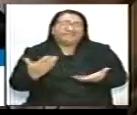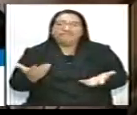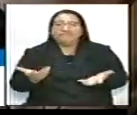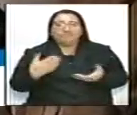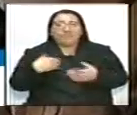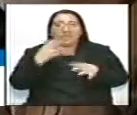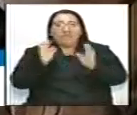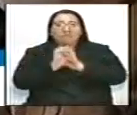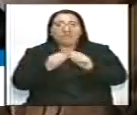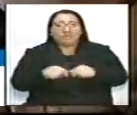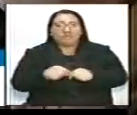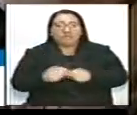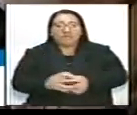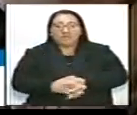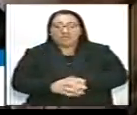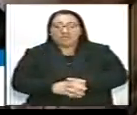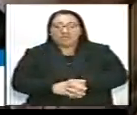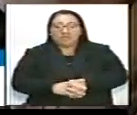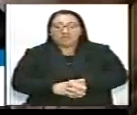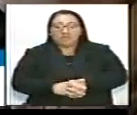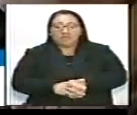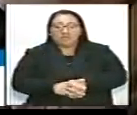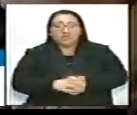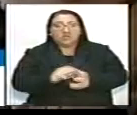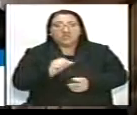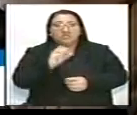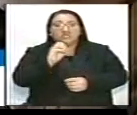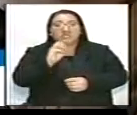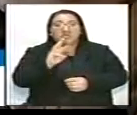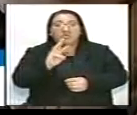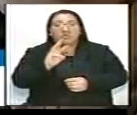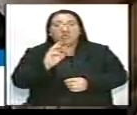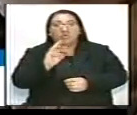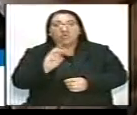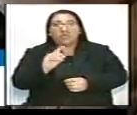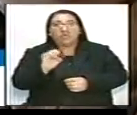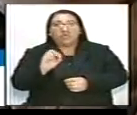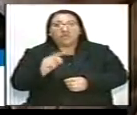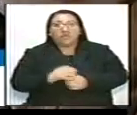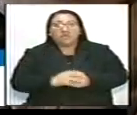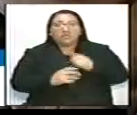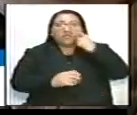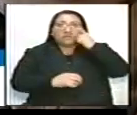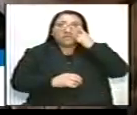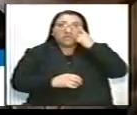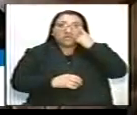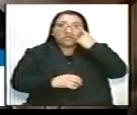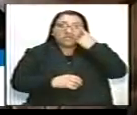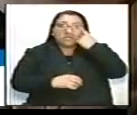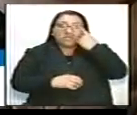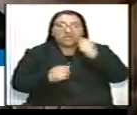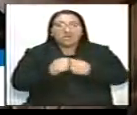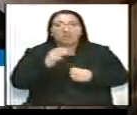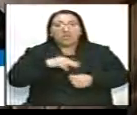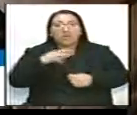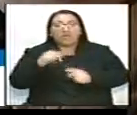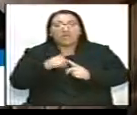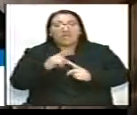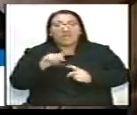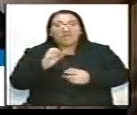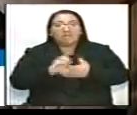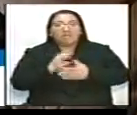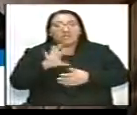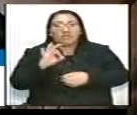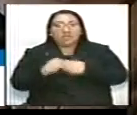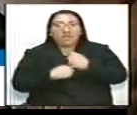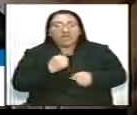El ejemplo está aquí a la vuelta de la esquina. Sauder Copper Corporation en Moquegua, en Tacna. Más de 50 años, desde